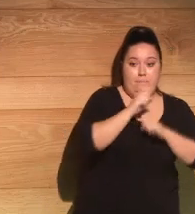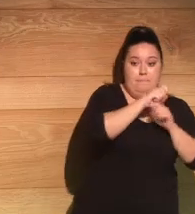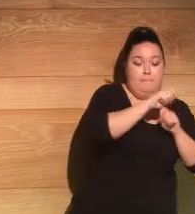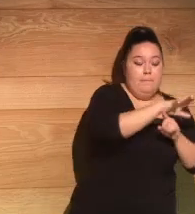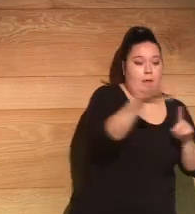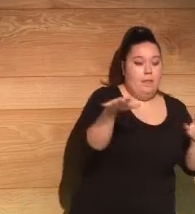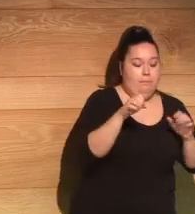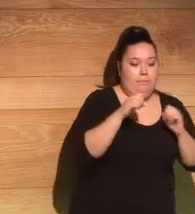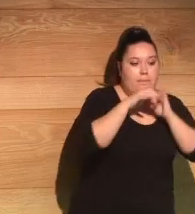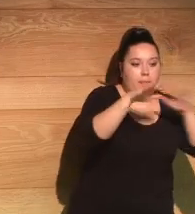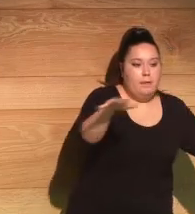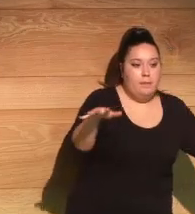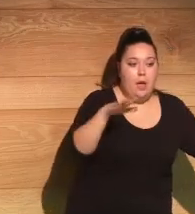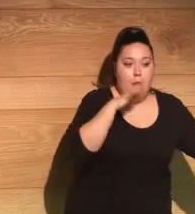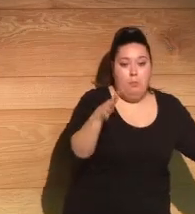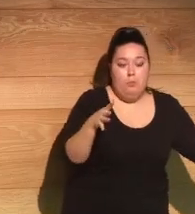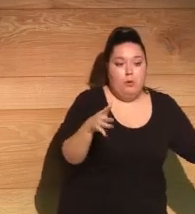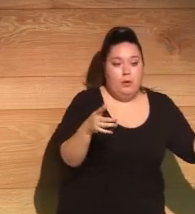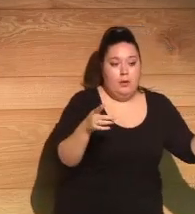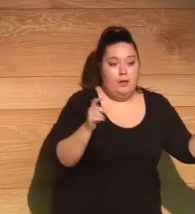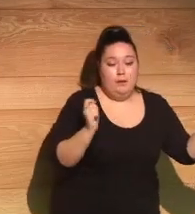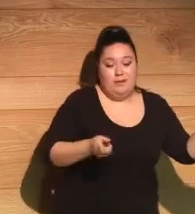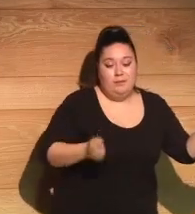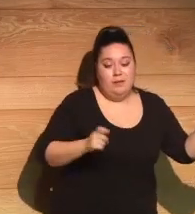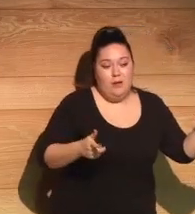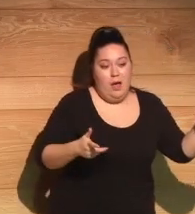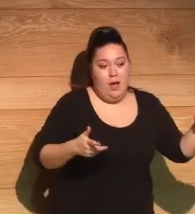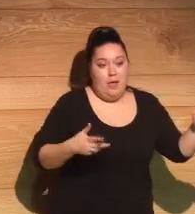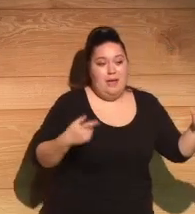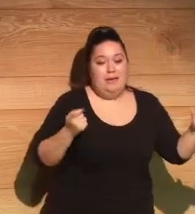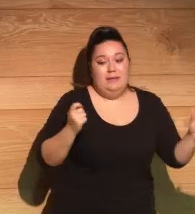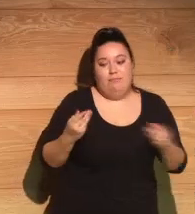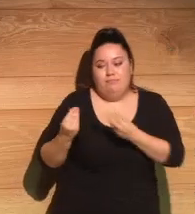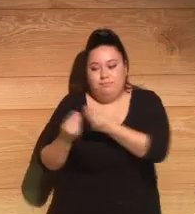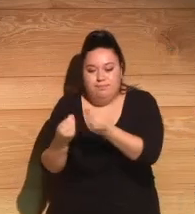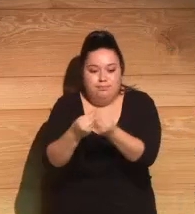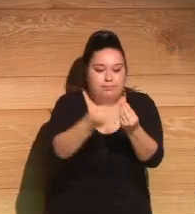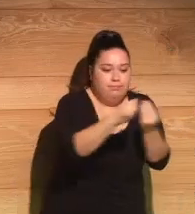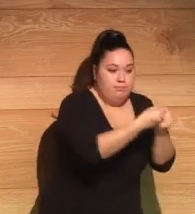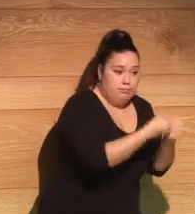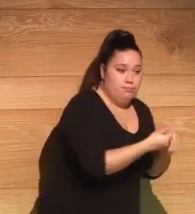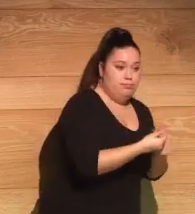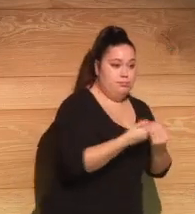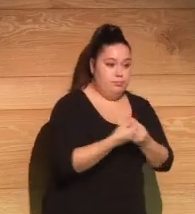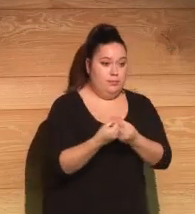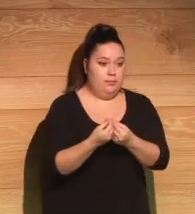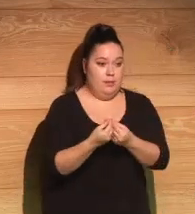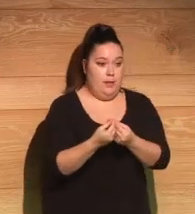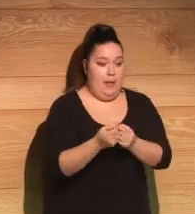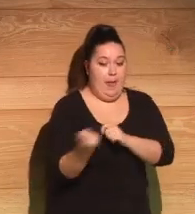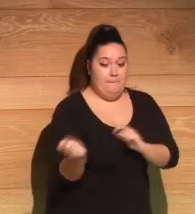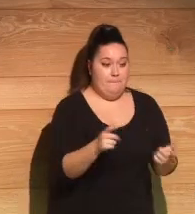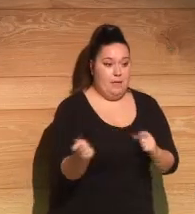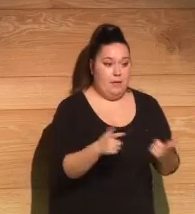gregario que hace piña de manera conjunta y pegada, ¿no? Y bueno, casi todas las metáforas de poder y